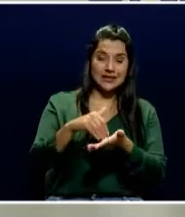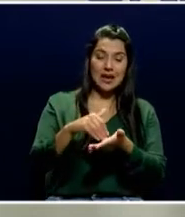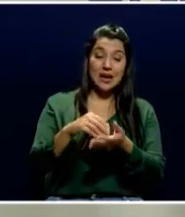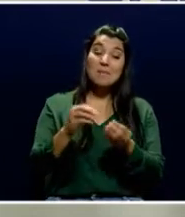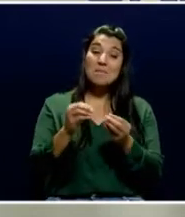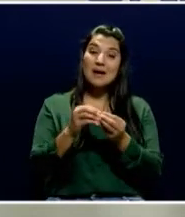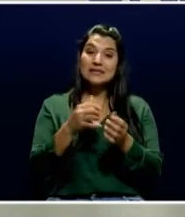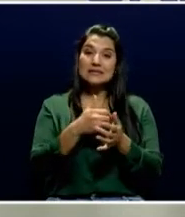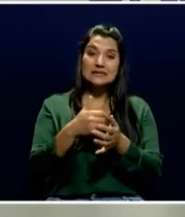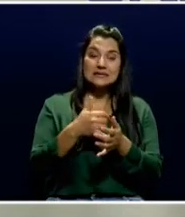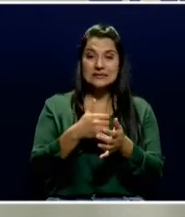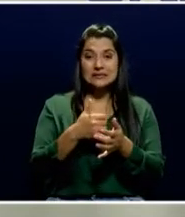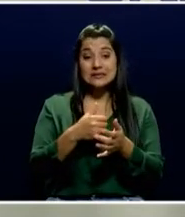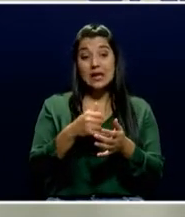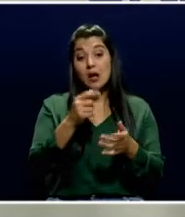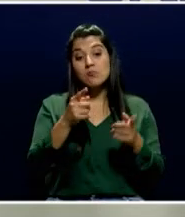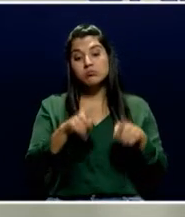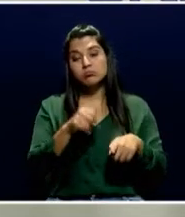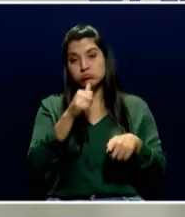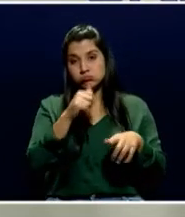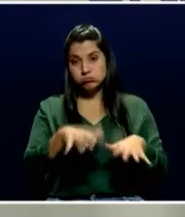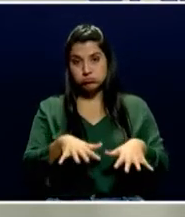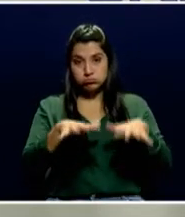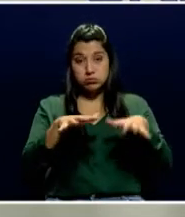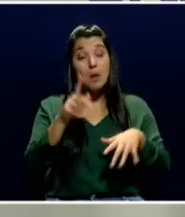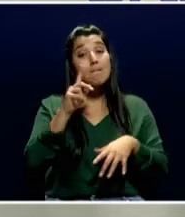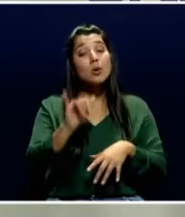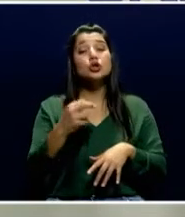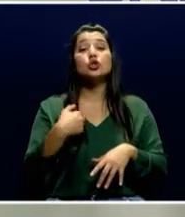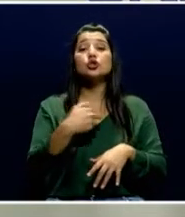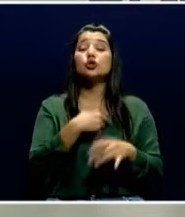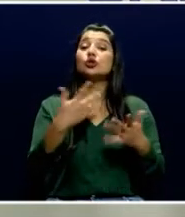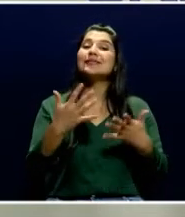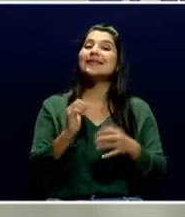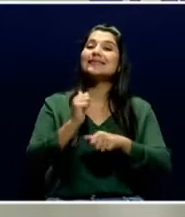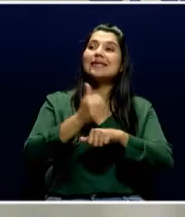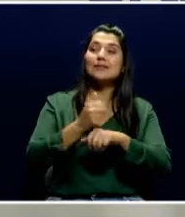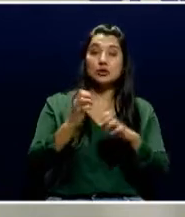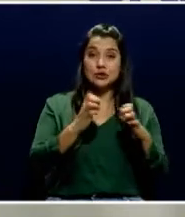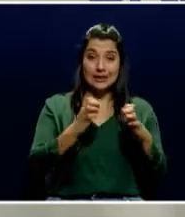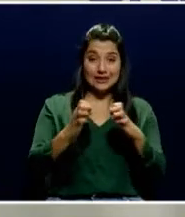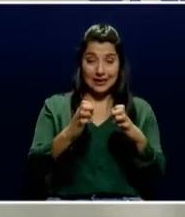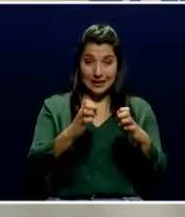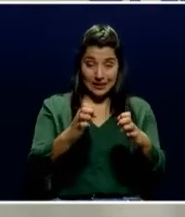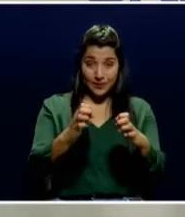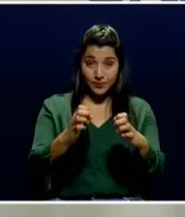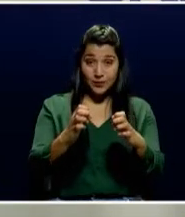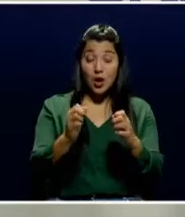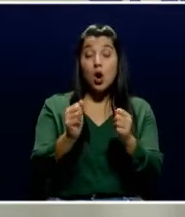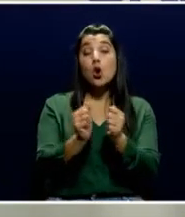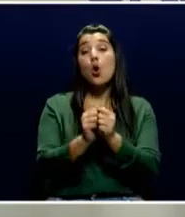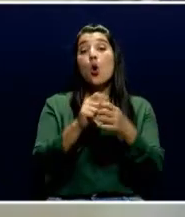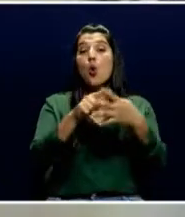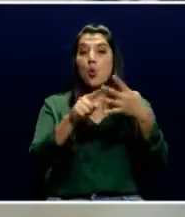propensas a inundaciones. Para eso nosotros hemos establecido una estrategia a partir de 4